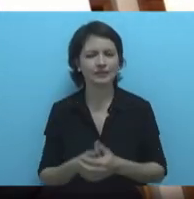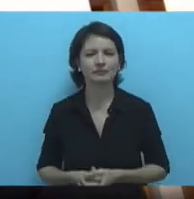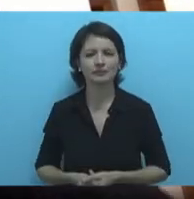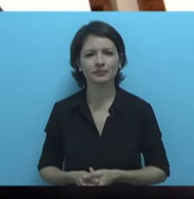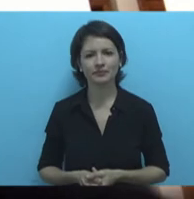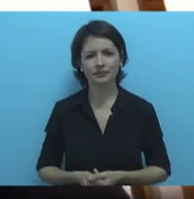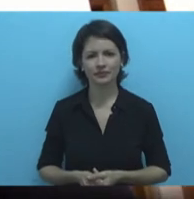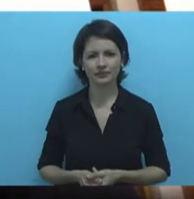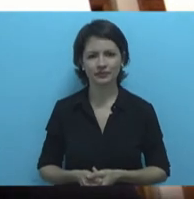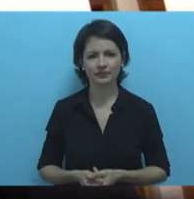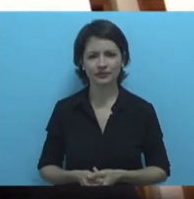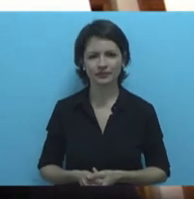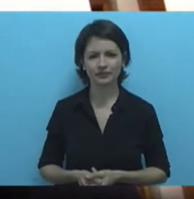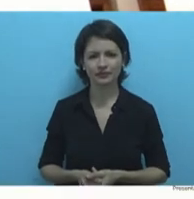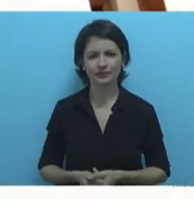presidente